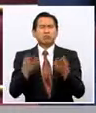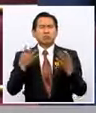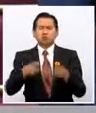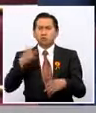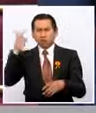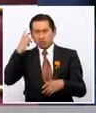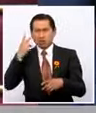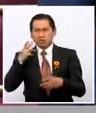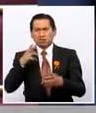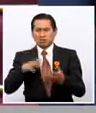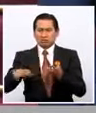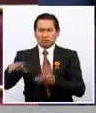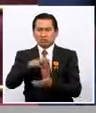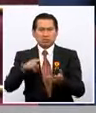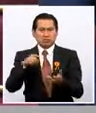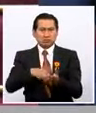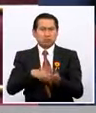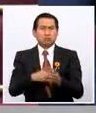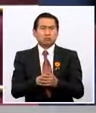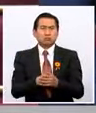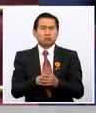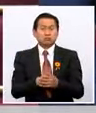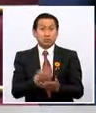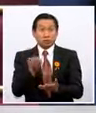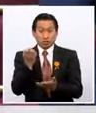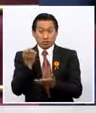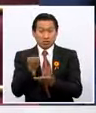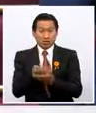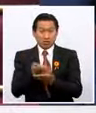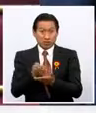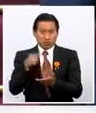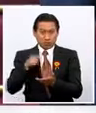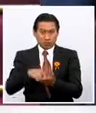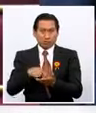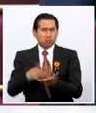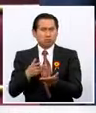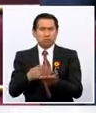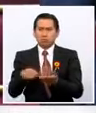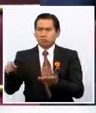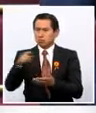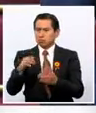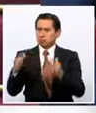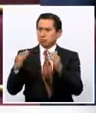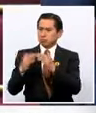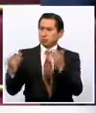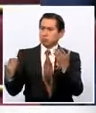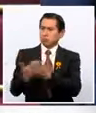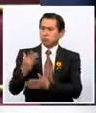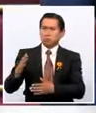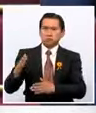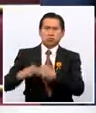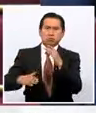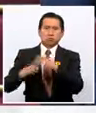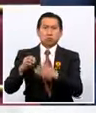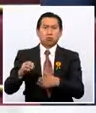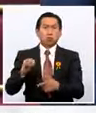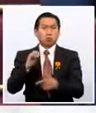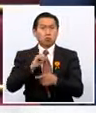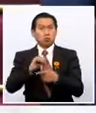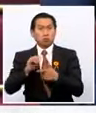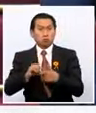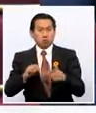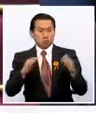política una economía de la que salían nuevos palacios o de la que salían